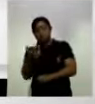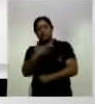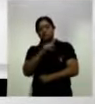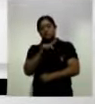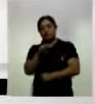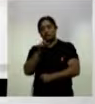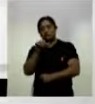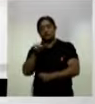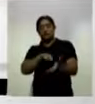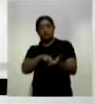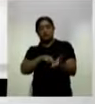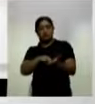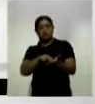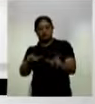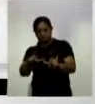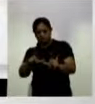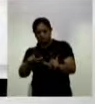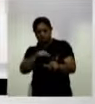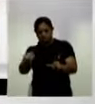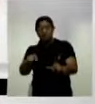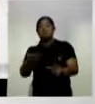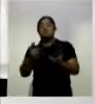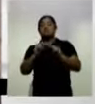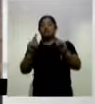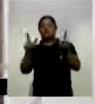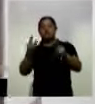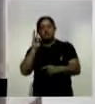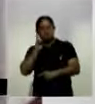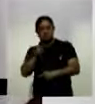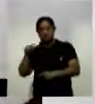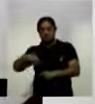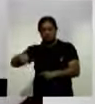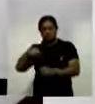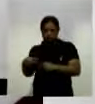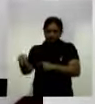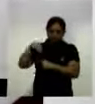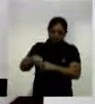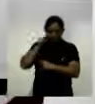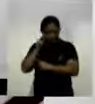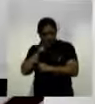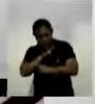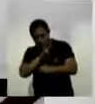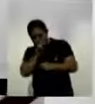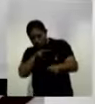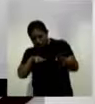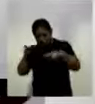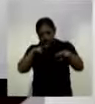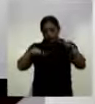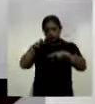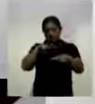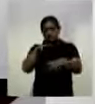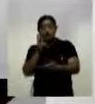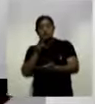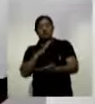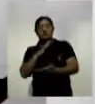negro con placas particulares del estado de Tlaxcala. Acto seguido, los investigadores realizaron una revisión precautoria. De esta manera, verificaron